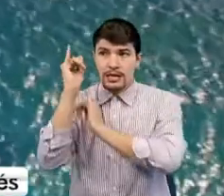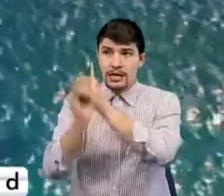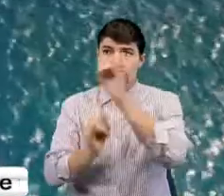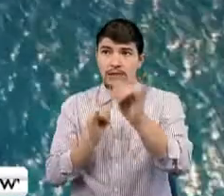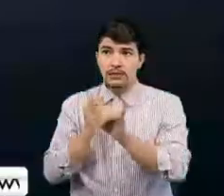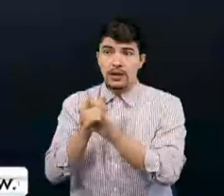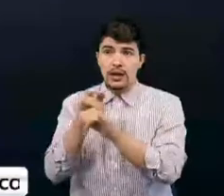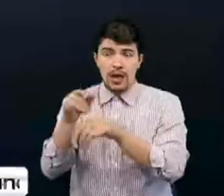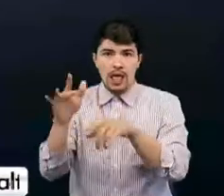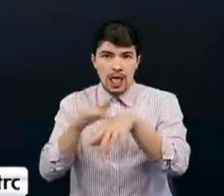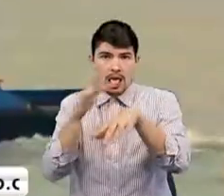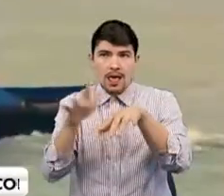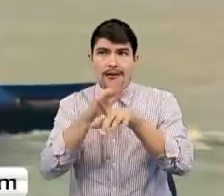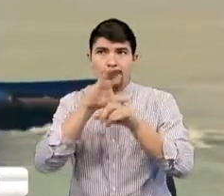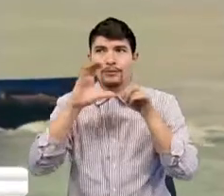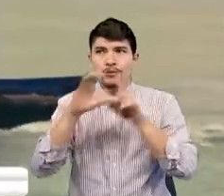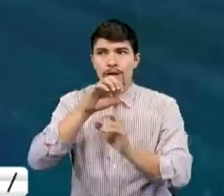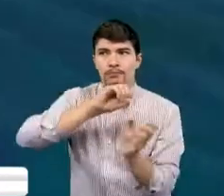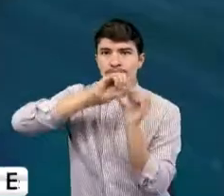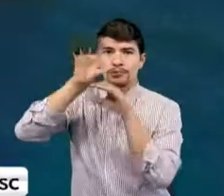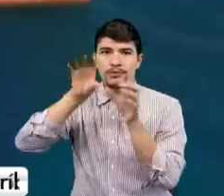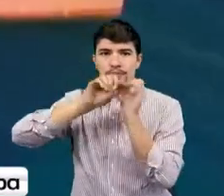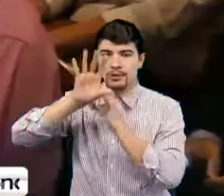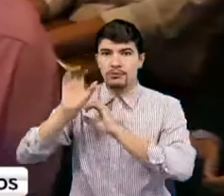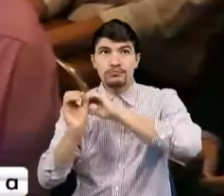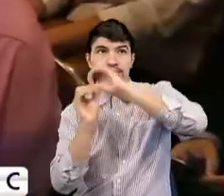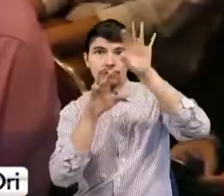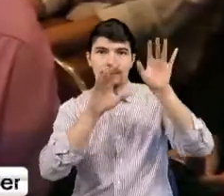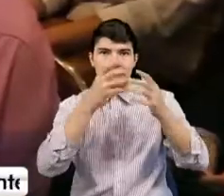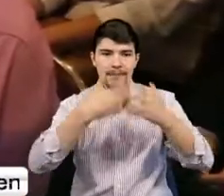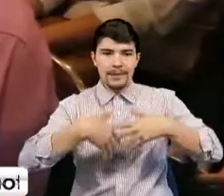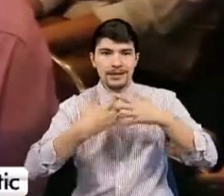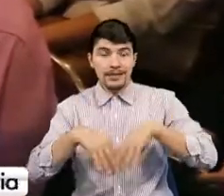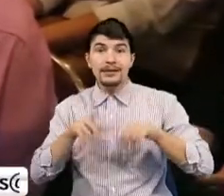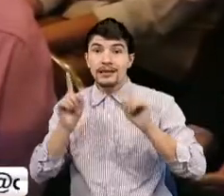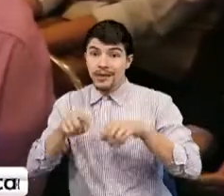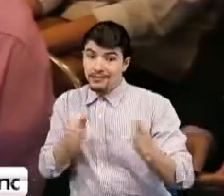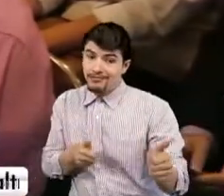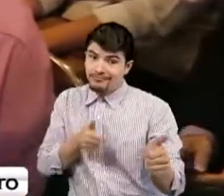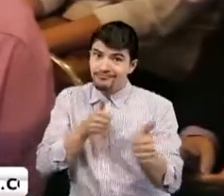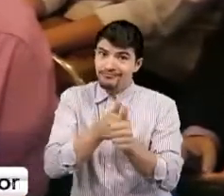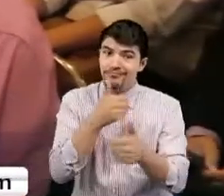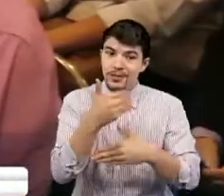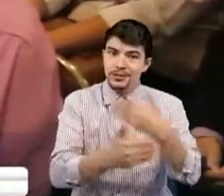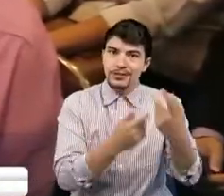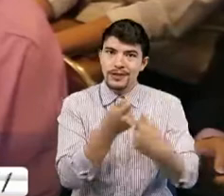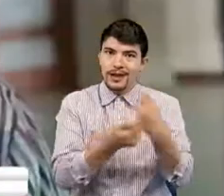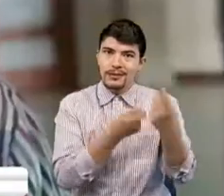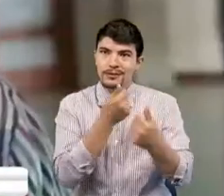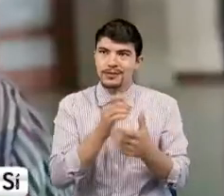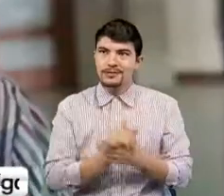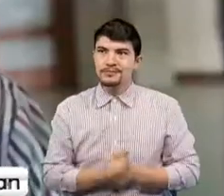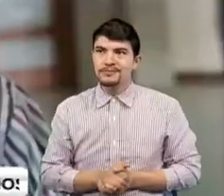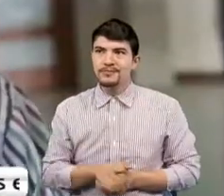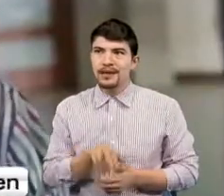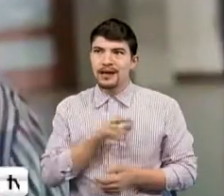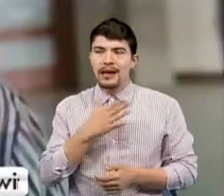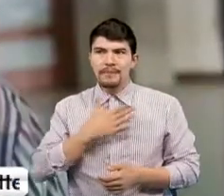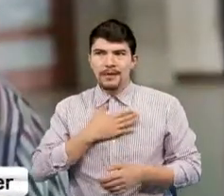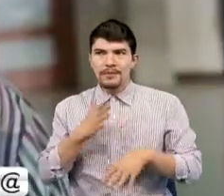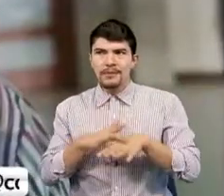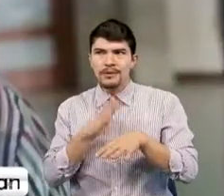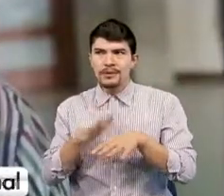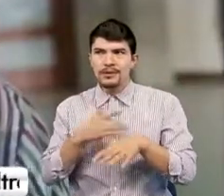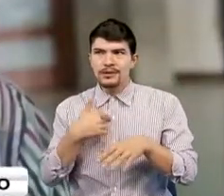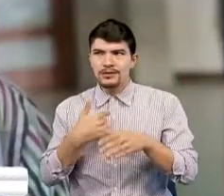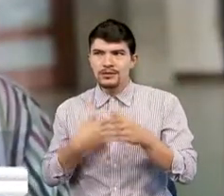internacionales, incentivar la cultura de exportación en las empresas y acompañarlos incluso en sus procesos de negociación. Nos motivó para crear